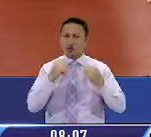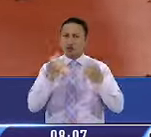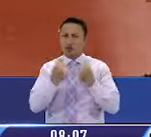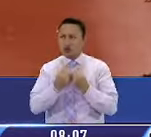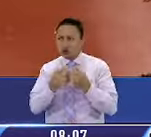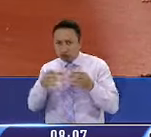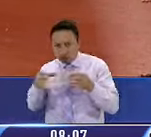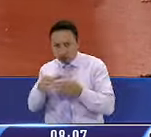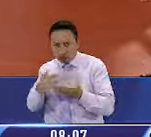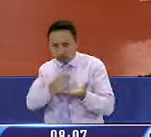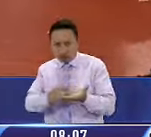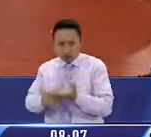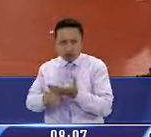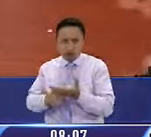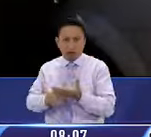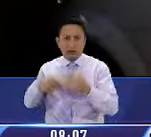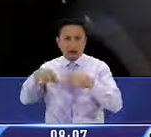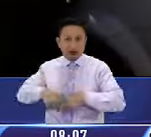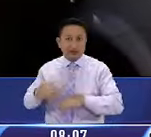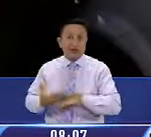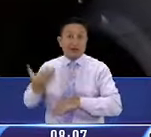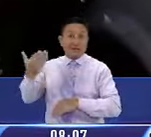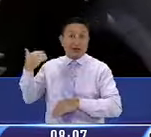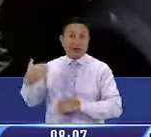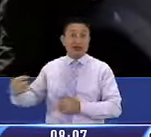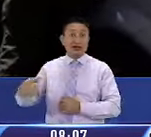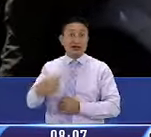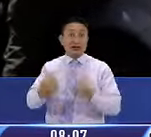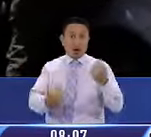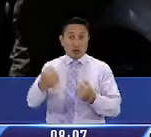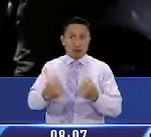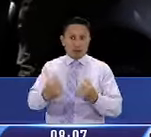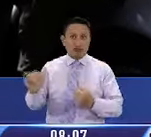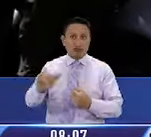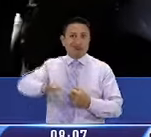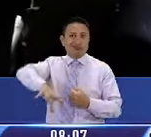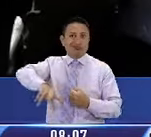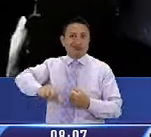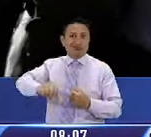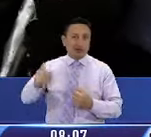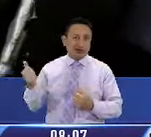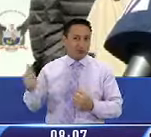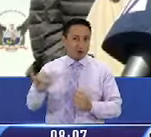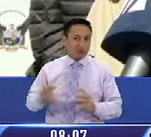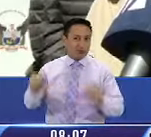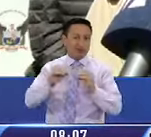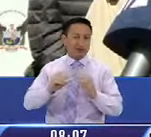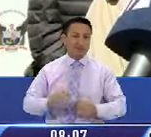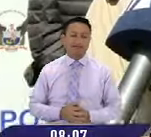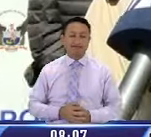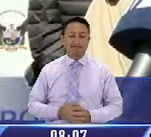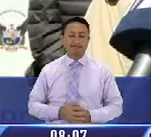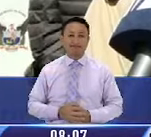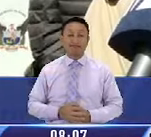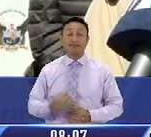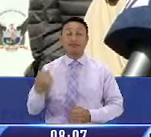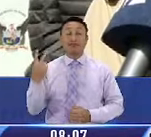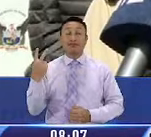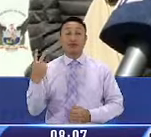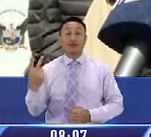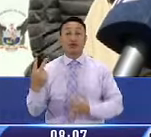lugar, puesto que existirían indicios de que el automóvil estaría involucrado en más hechos delictivos. Dos de ellos